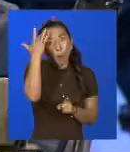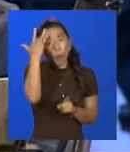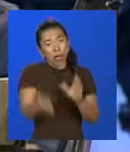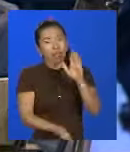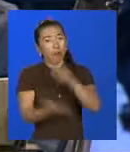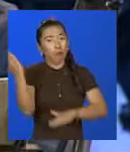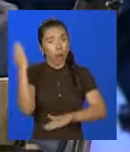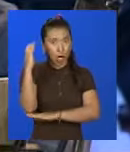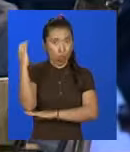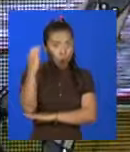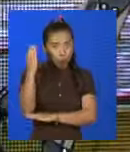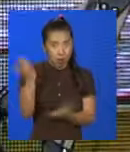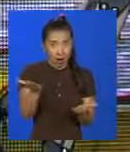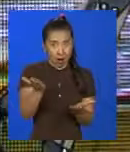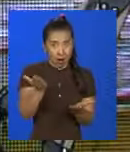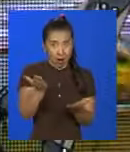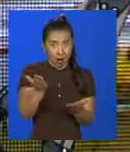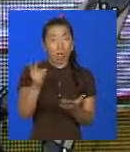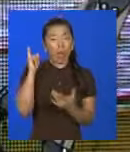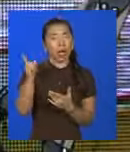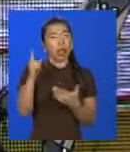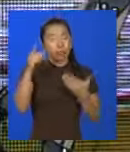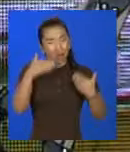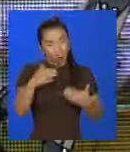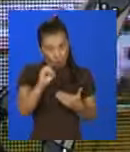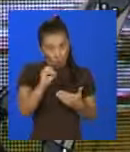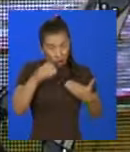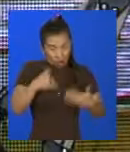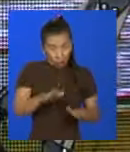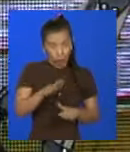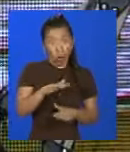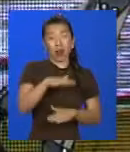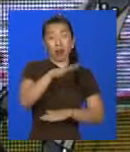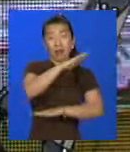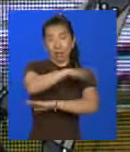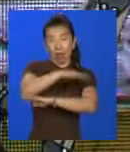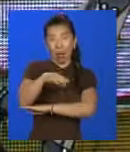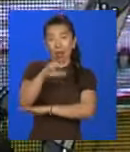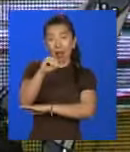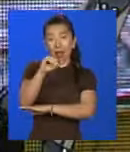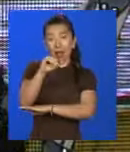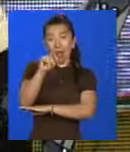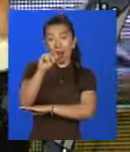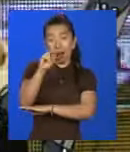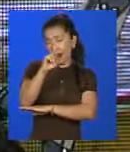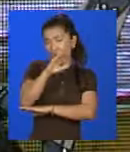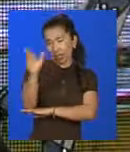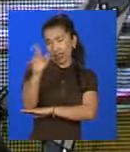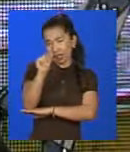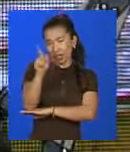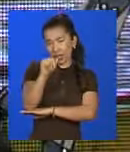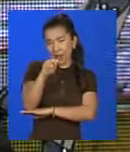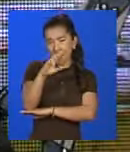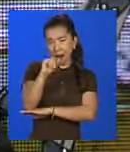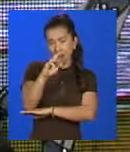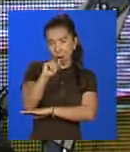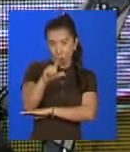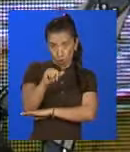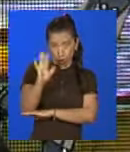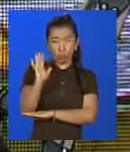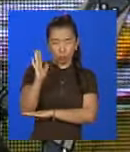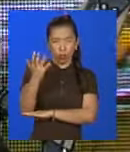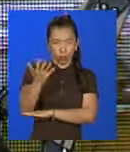85. De la época, él es de San Carlos, Antioquia. Sí. De la época en que se montó todo este gran boom de las